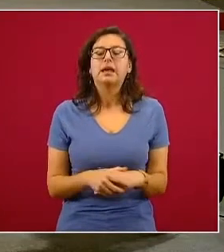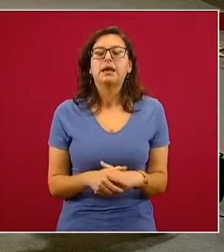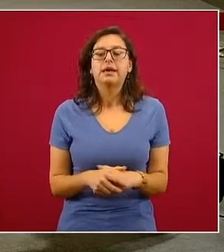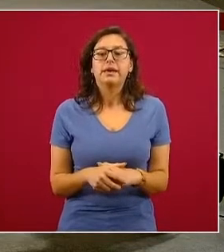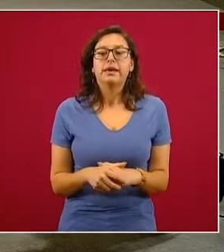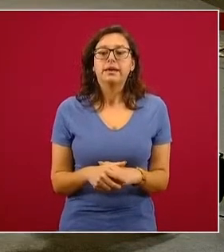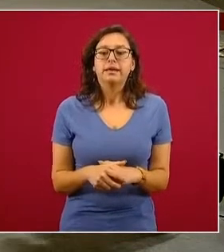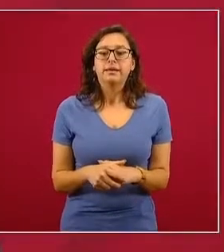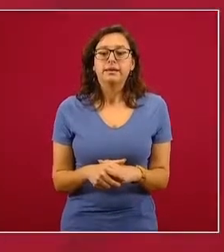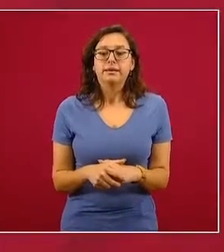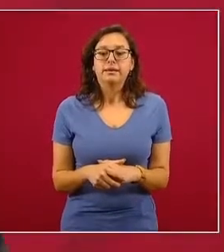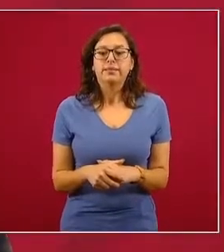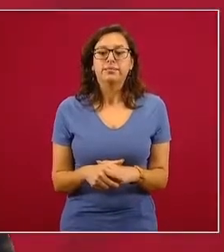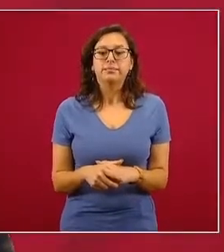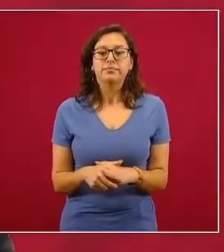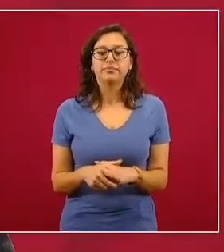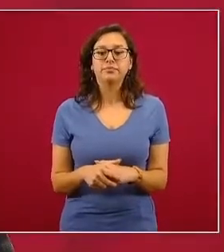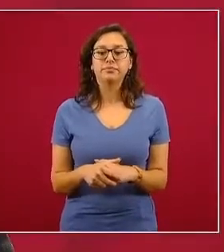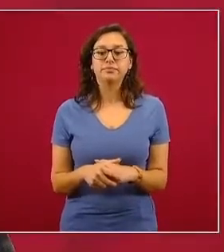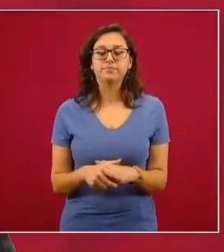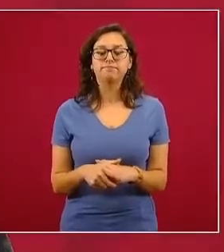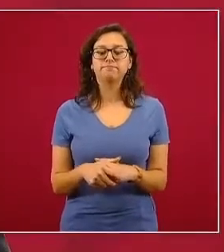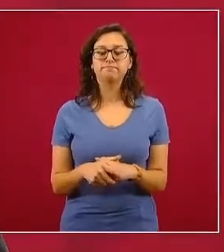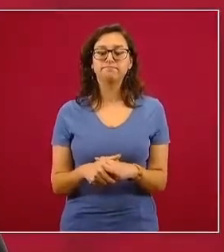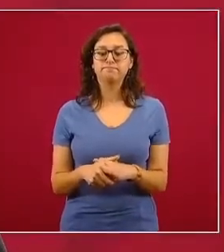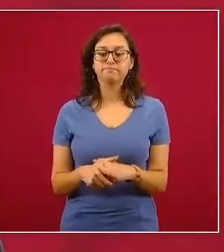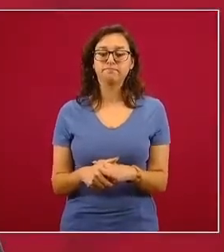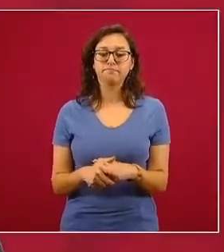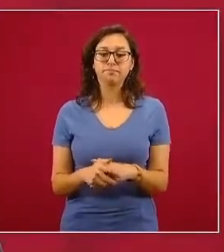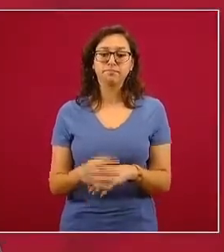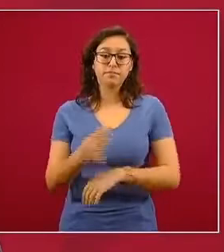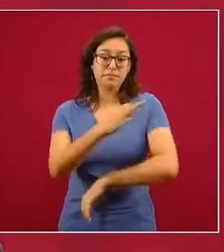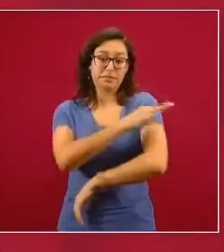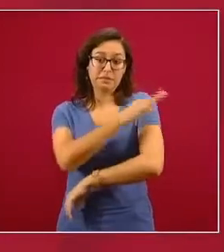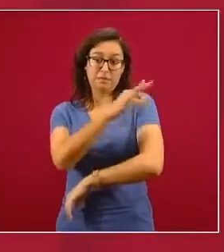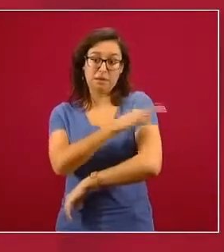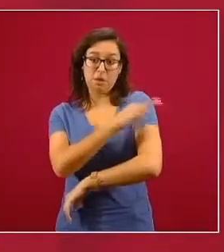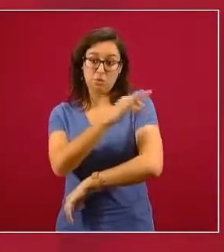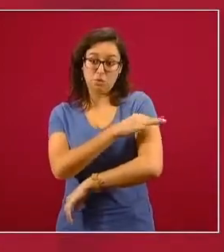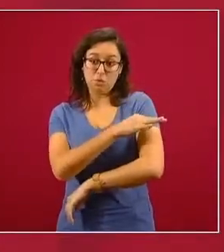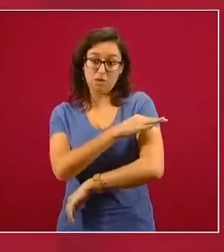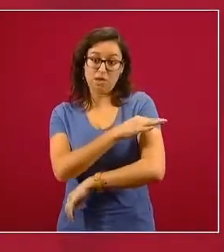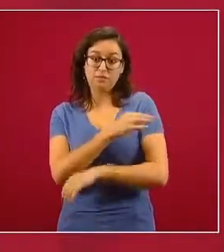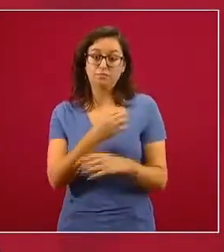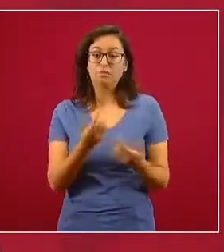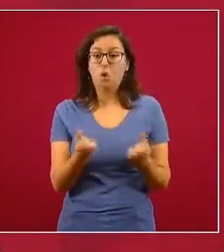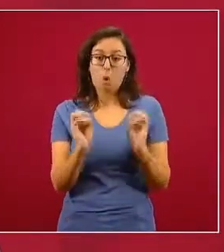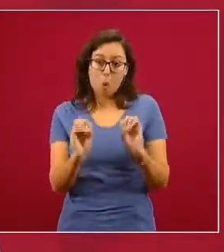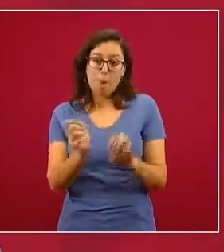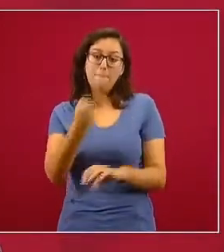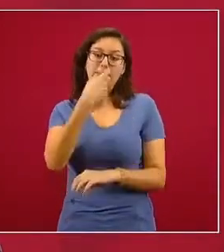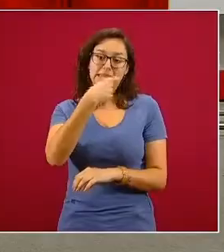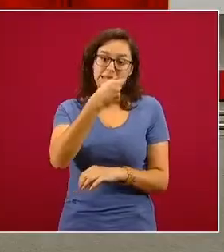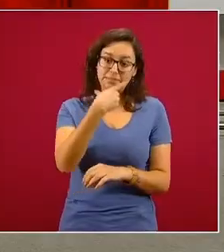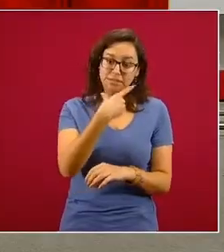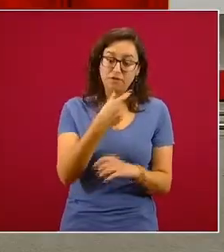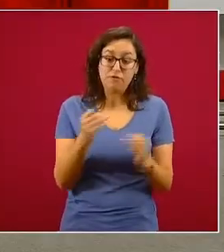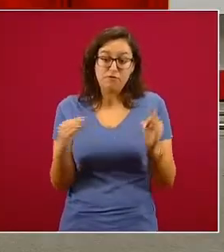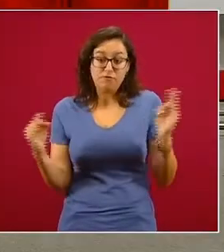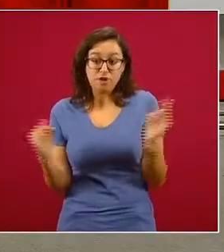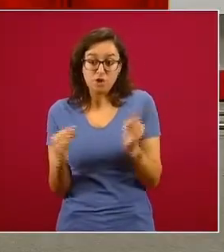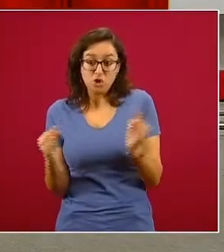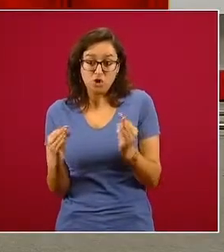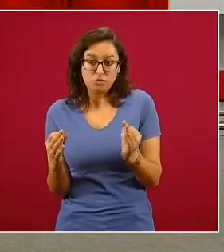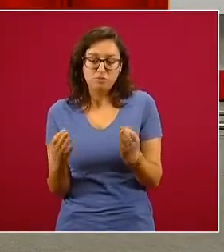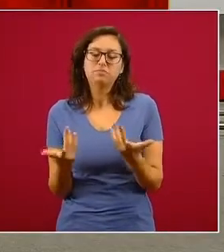el que se conserva en una temperatura ideal las vacunas, también se usa para algunos medicamentos, se le conoce como red